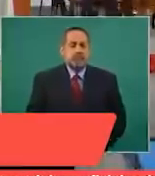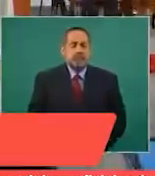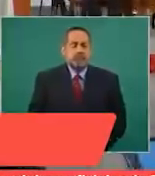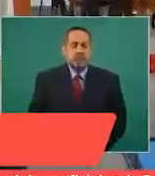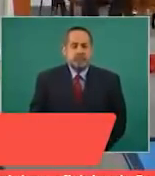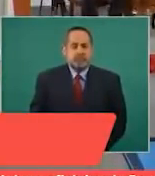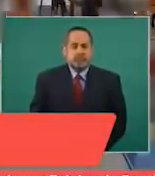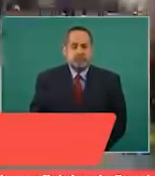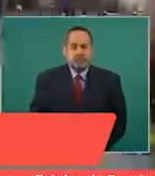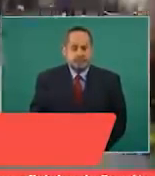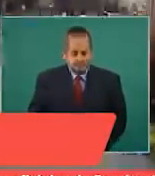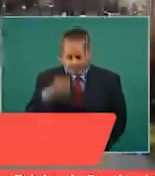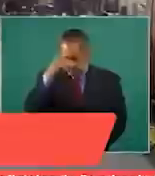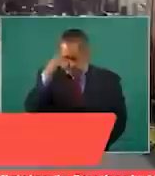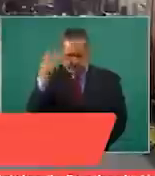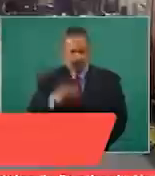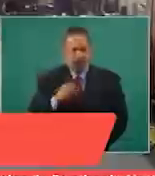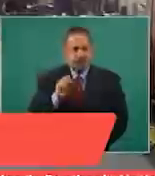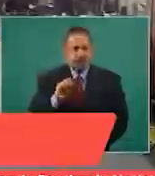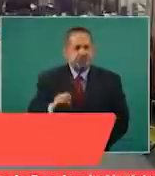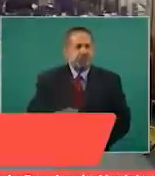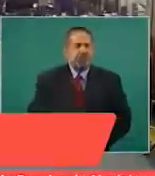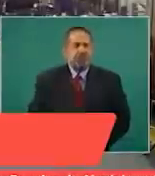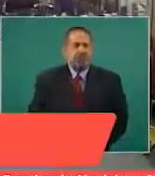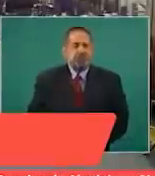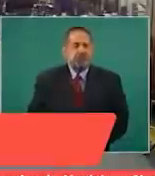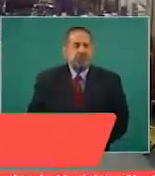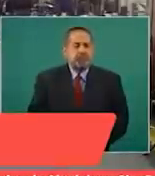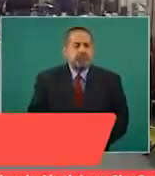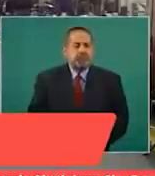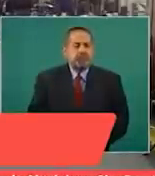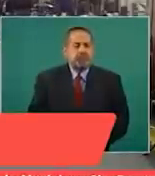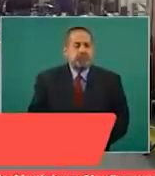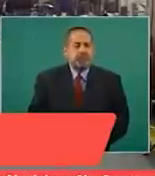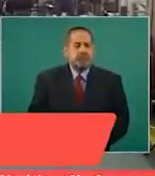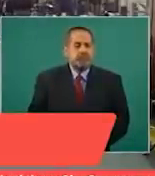socio mayoritario es el kirchnerismo, pero